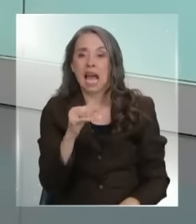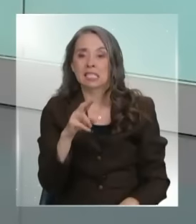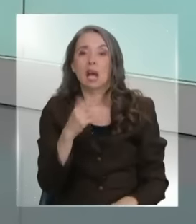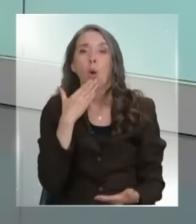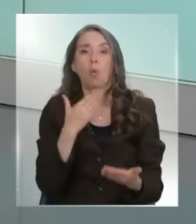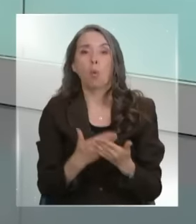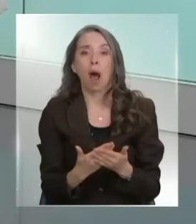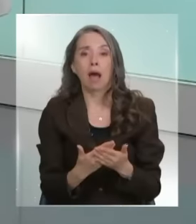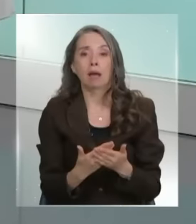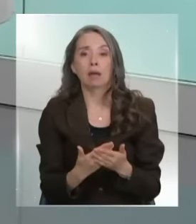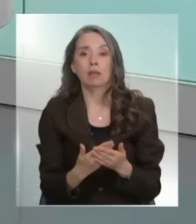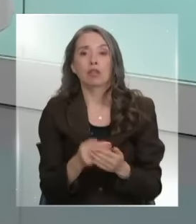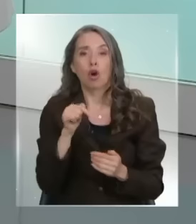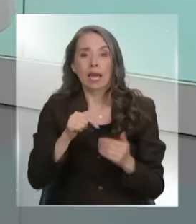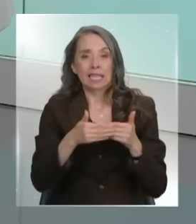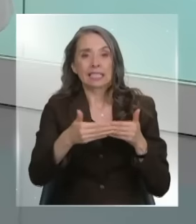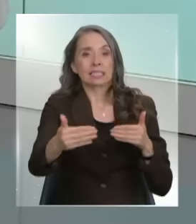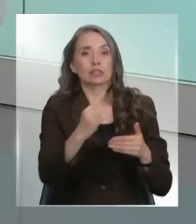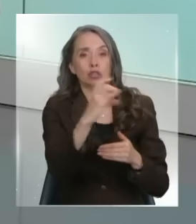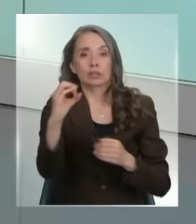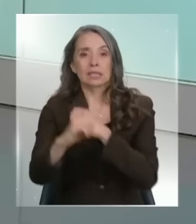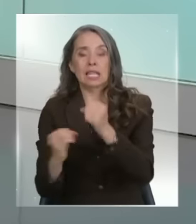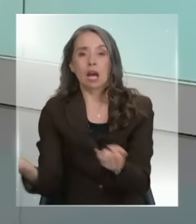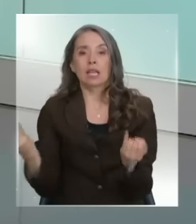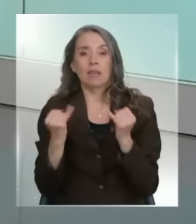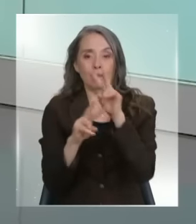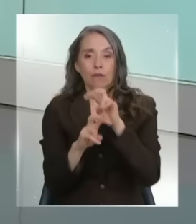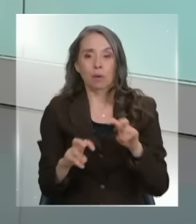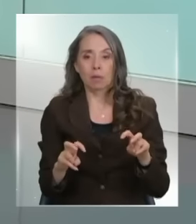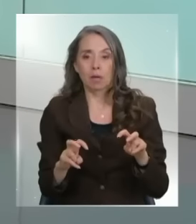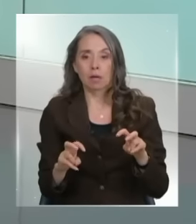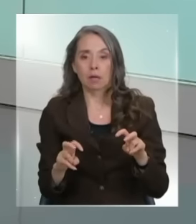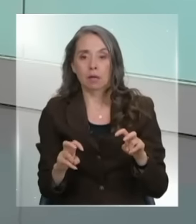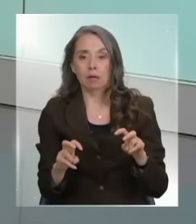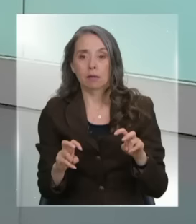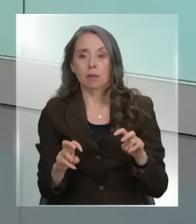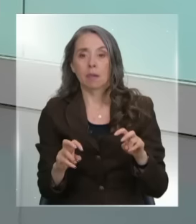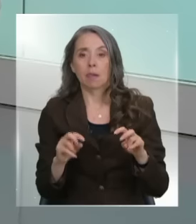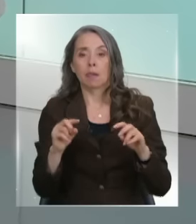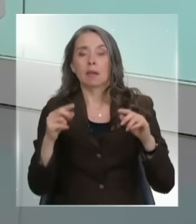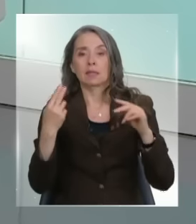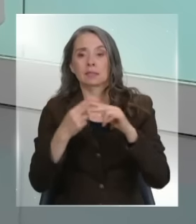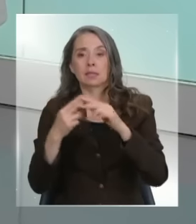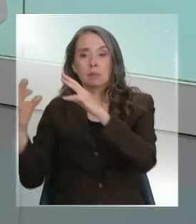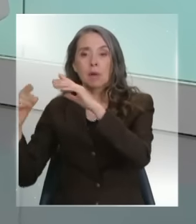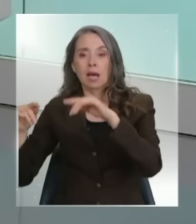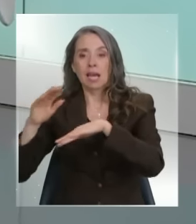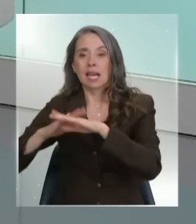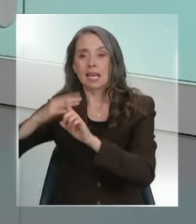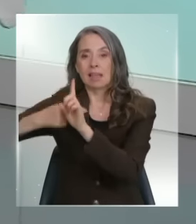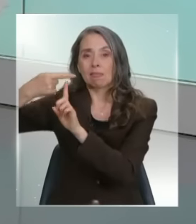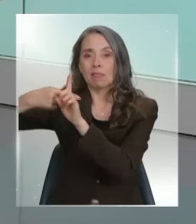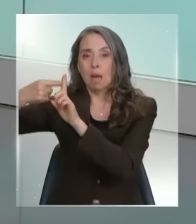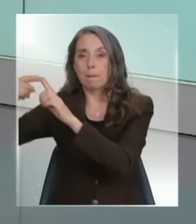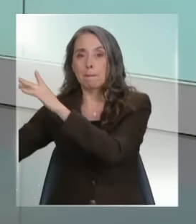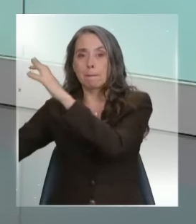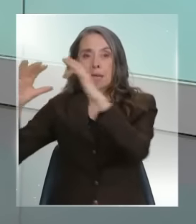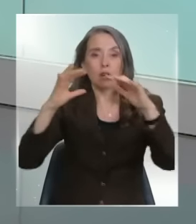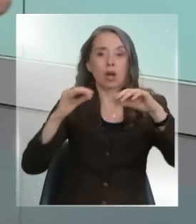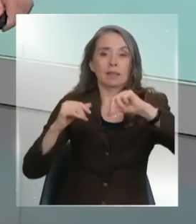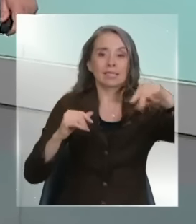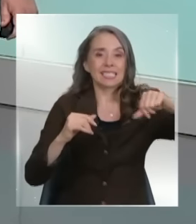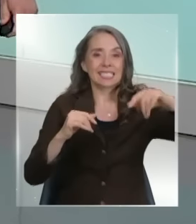podría ocurrir en el presente siglo. Hablamos de la circulación termoalina, termo, temperatura,